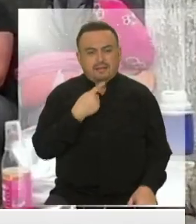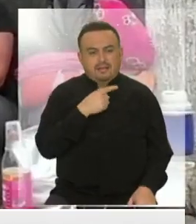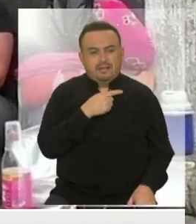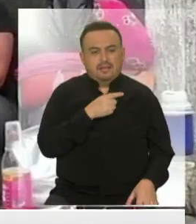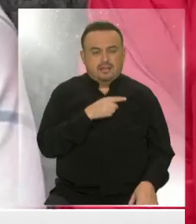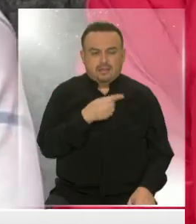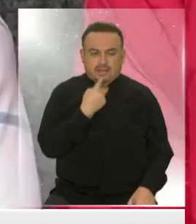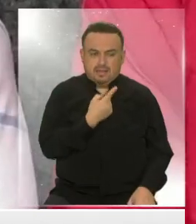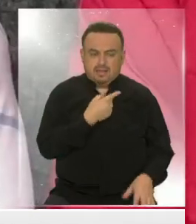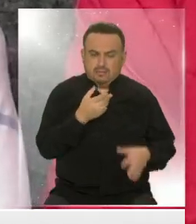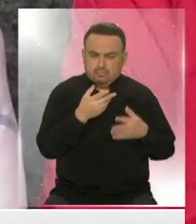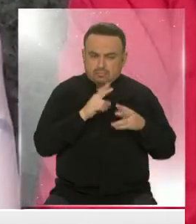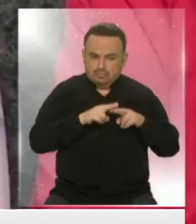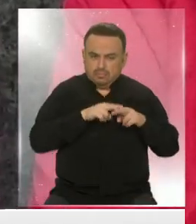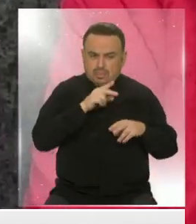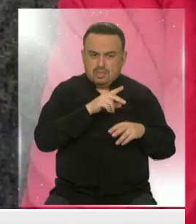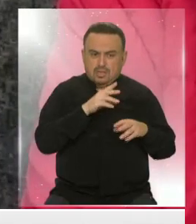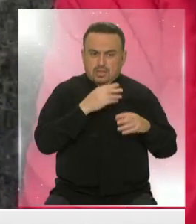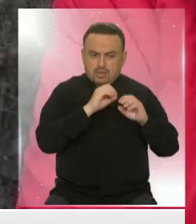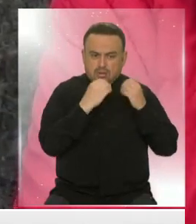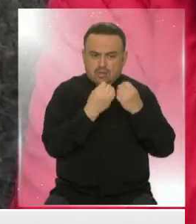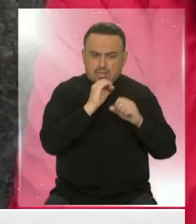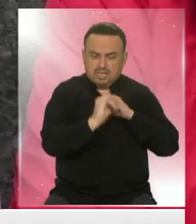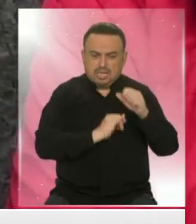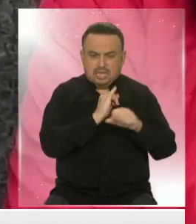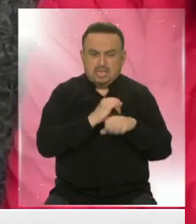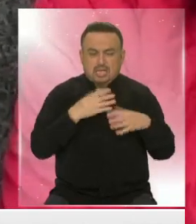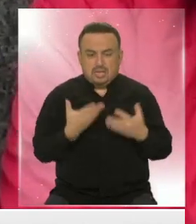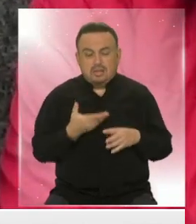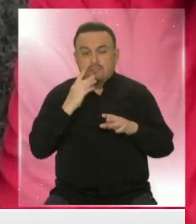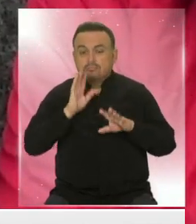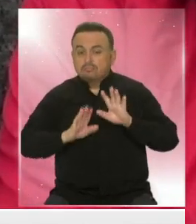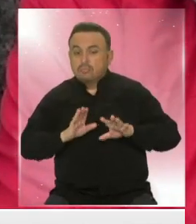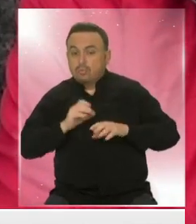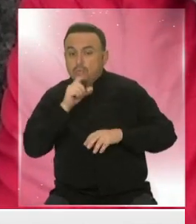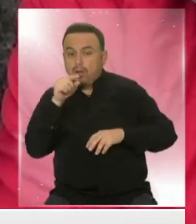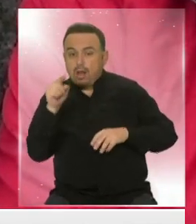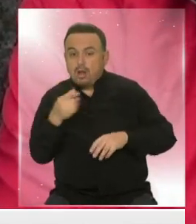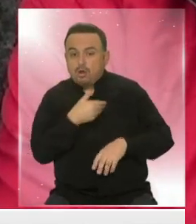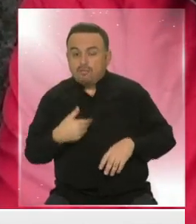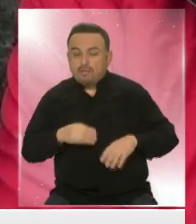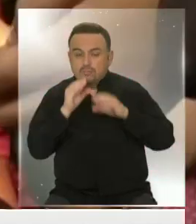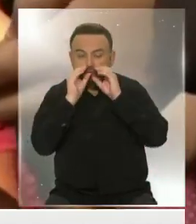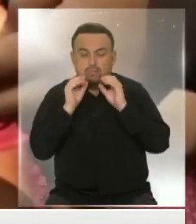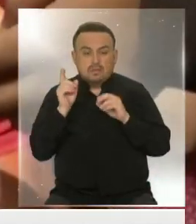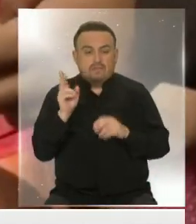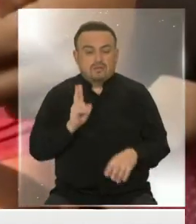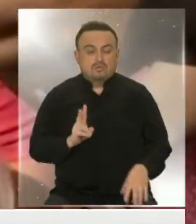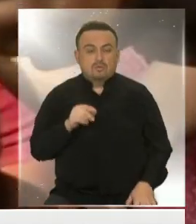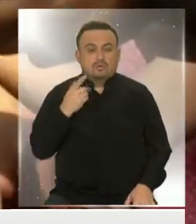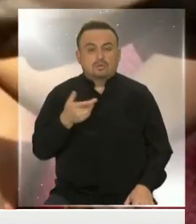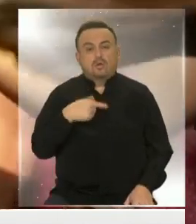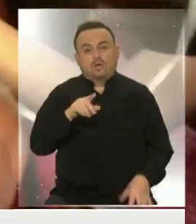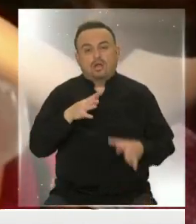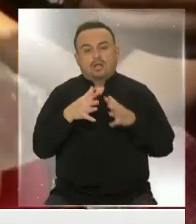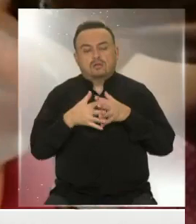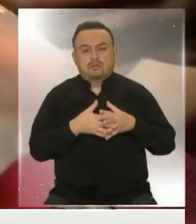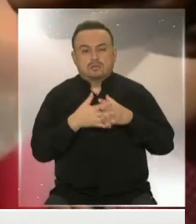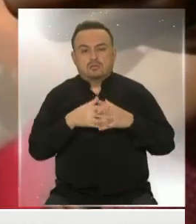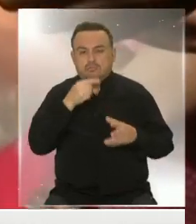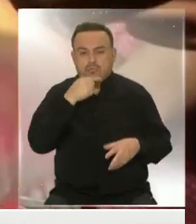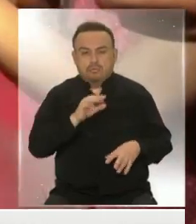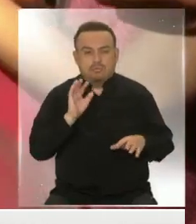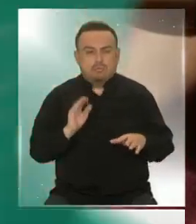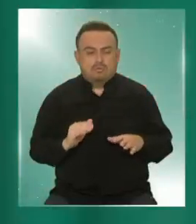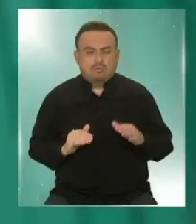de las proyecciones que se están haciendo internación exactamente vamos pero cuál va a ser la reacción del gobierno verdad venezolano vamos con los eeuu que está a punto de